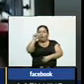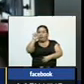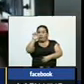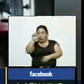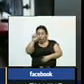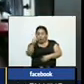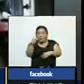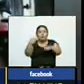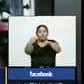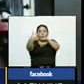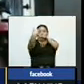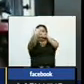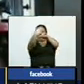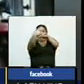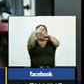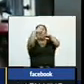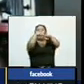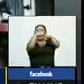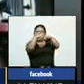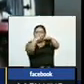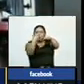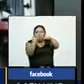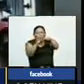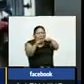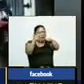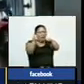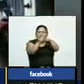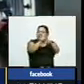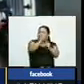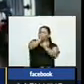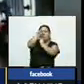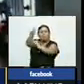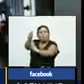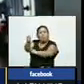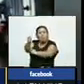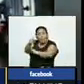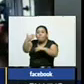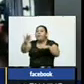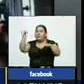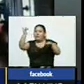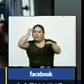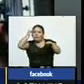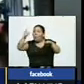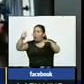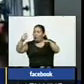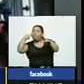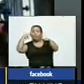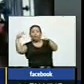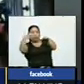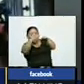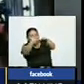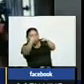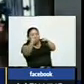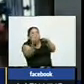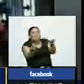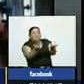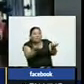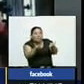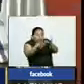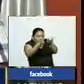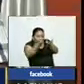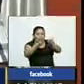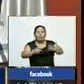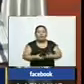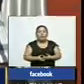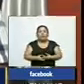A través de este mecanismo se han hecho denuncias públicas para que las autoridades inicien con las investigaciones.